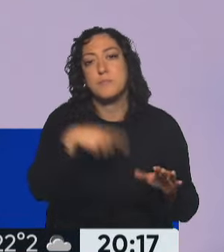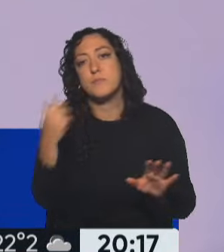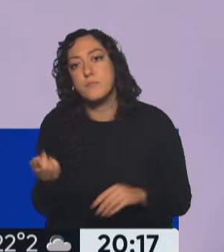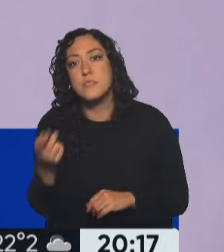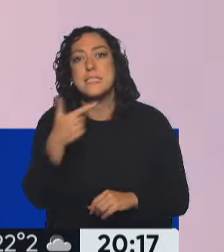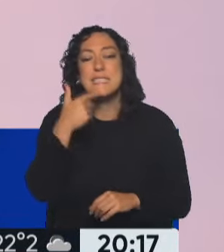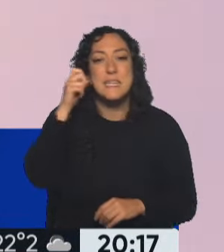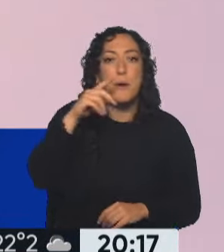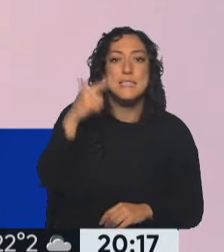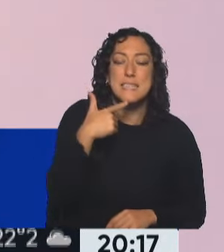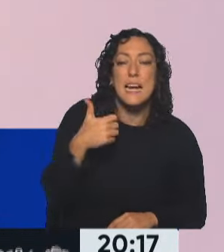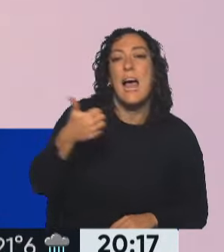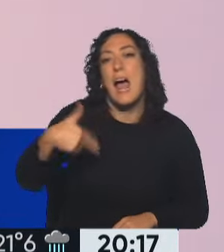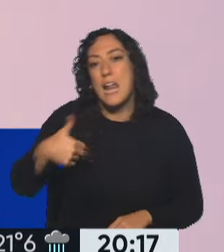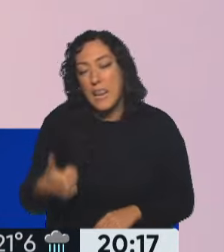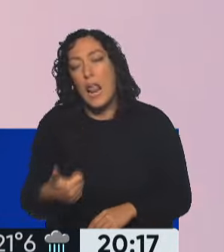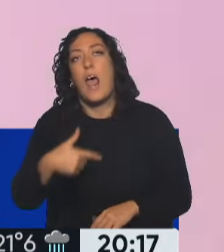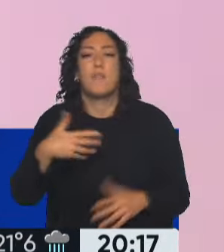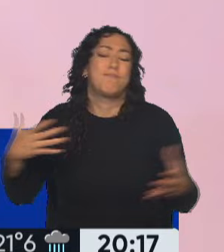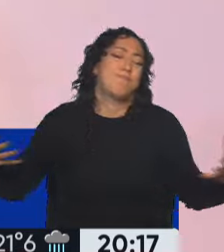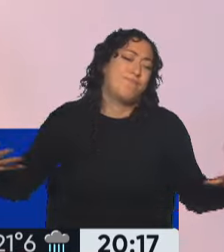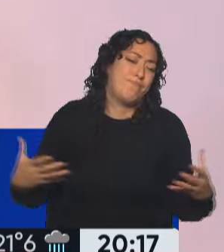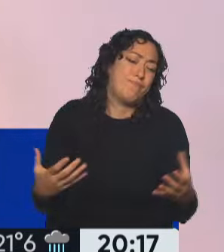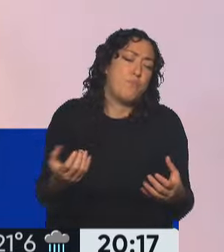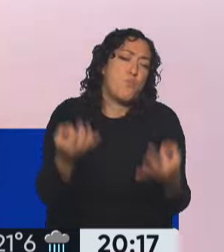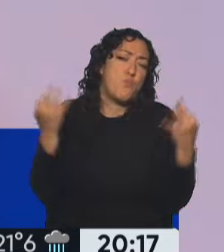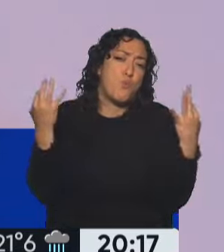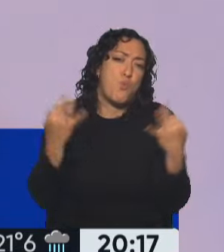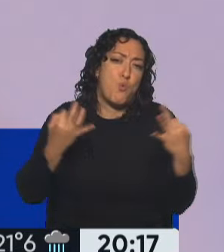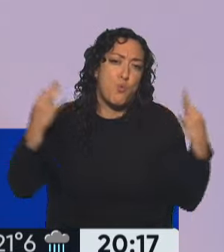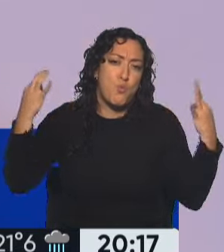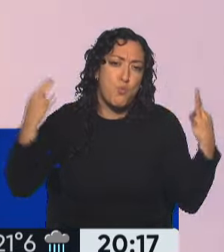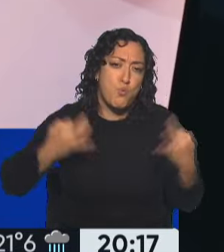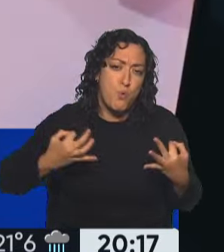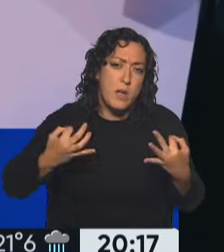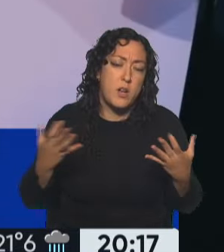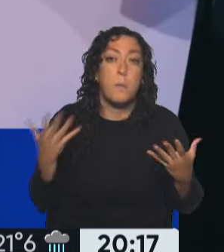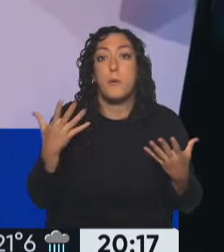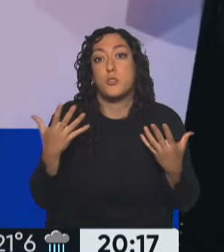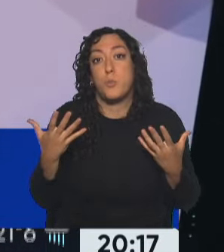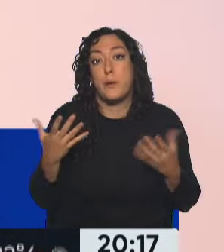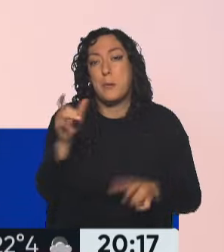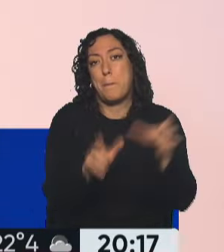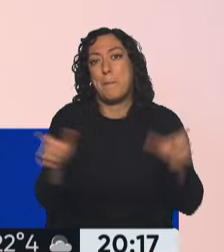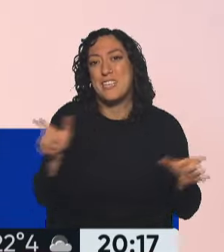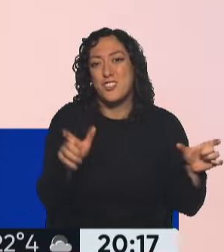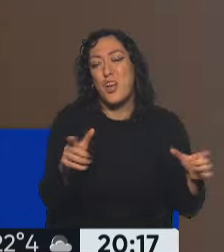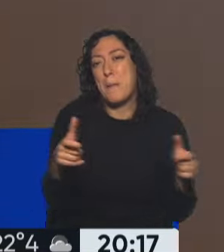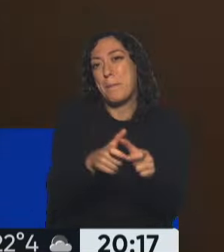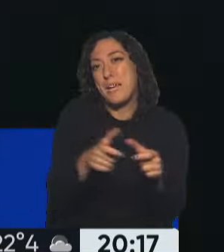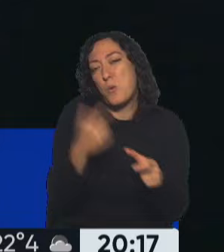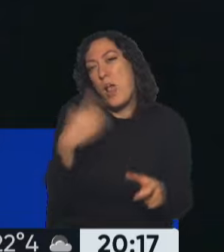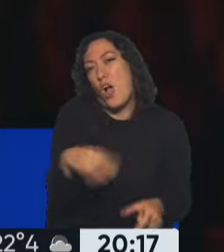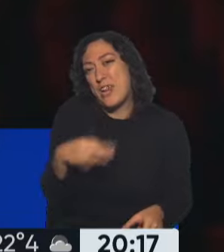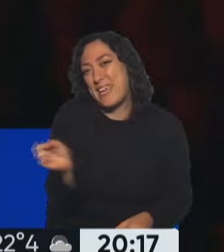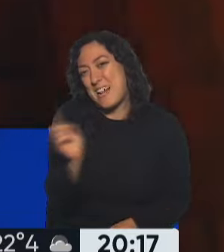Presta, Ana Katz, bueno, un gran elenco, vale decir que, bueno, obviamente no están los del elenco de la película de Esperando